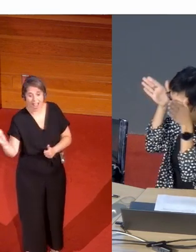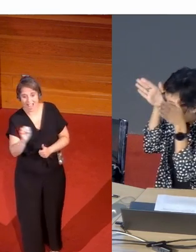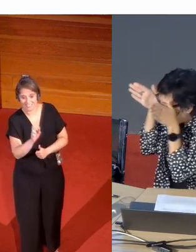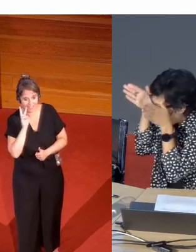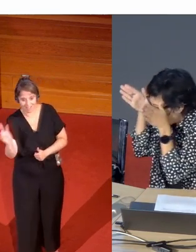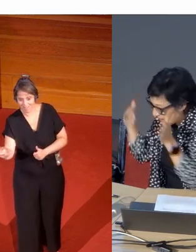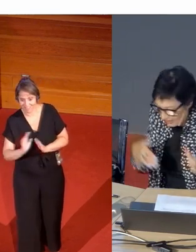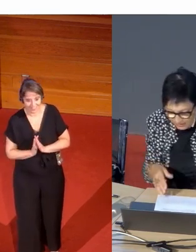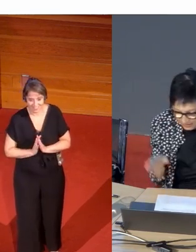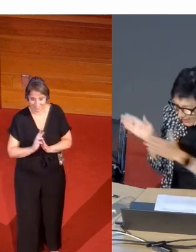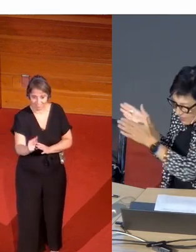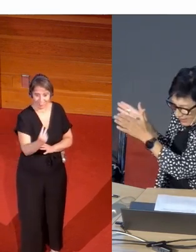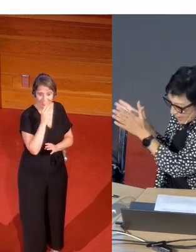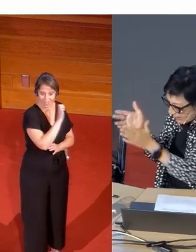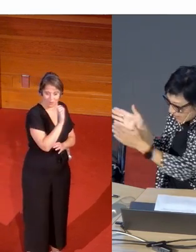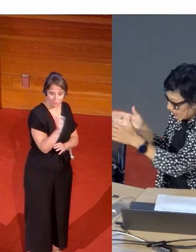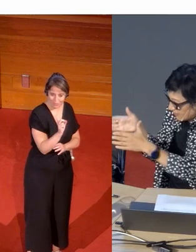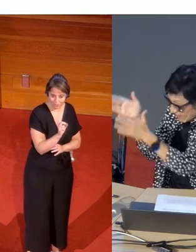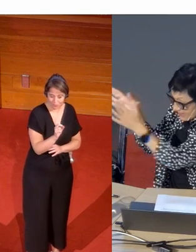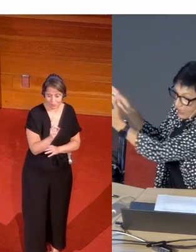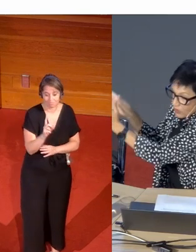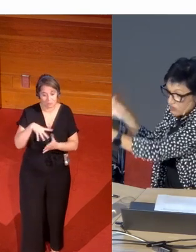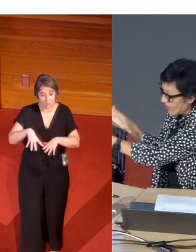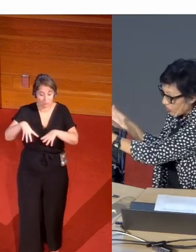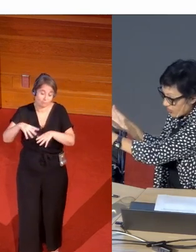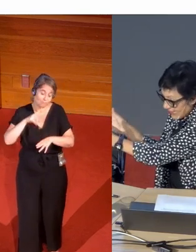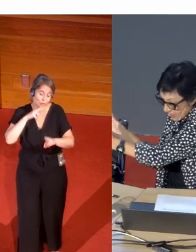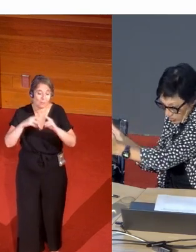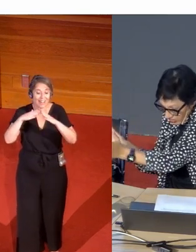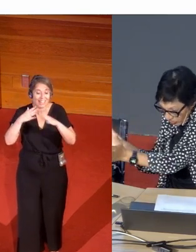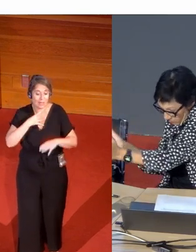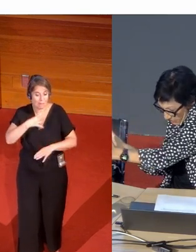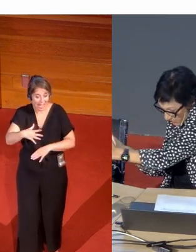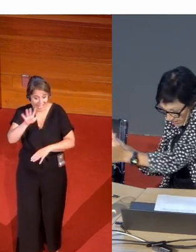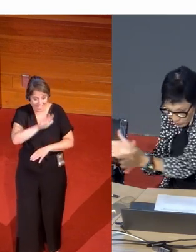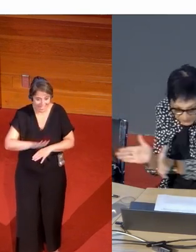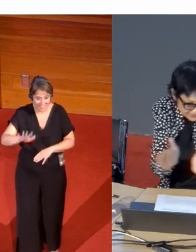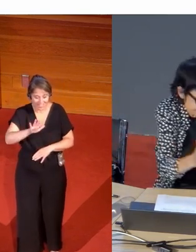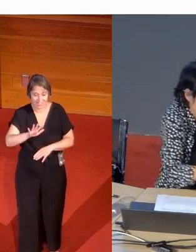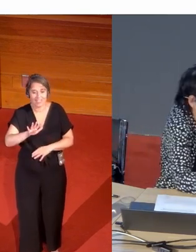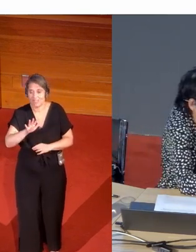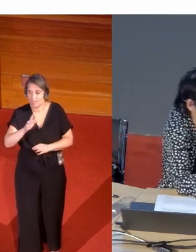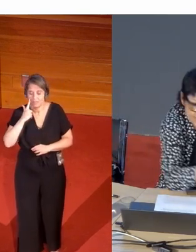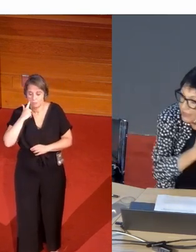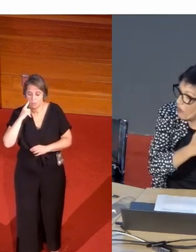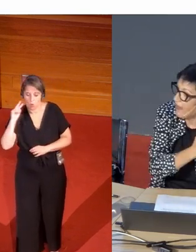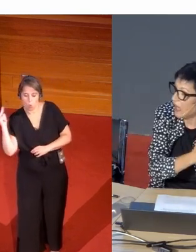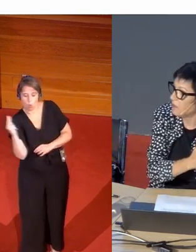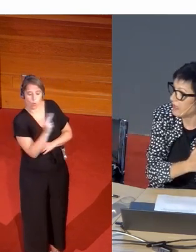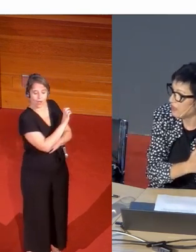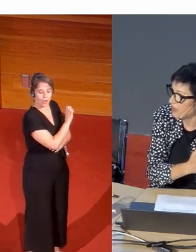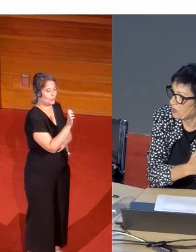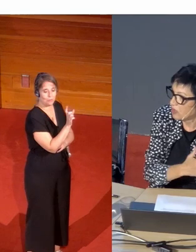o sea el la casa blanca que está en Washington en la costa Este pero hizo virtualmente así y está